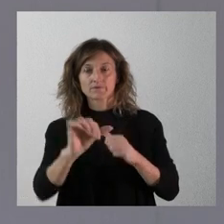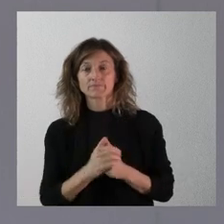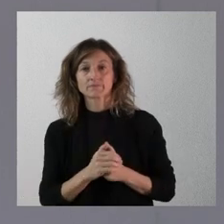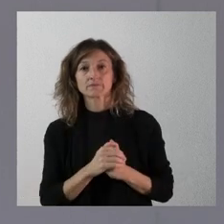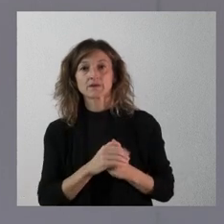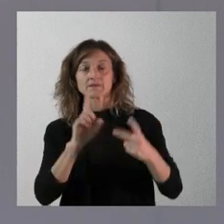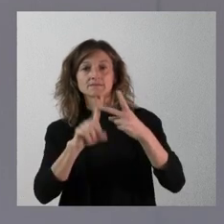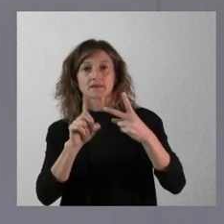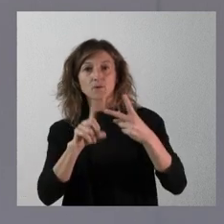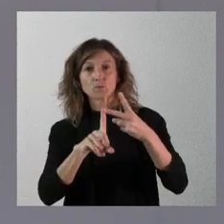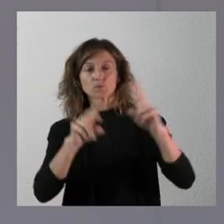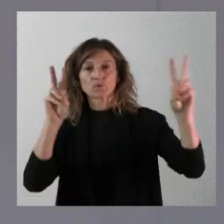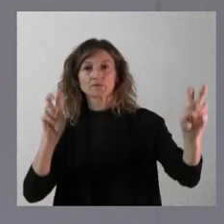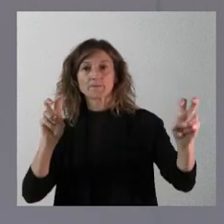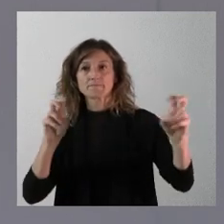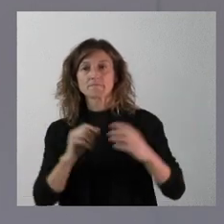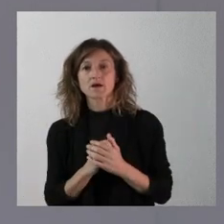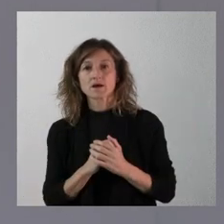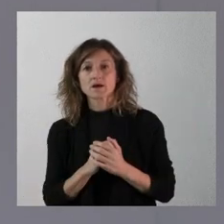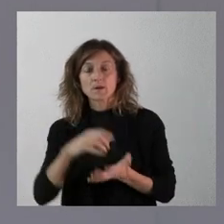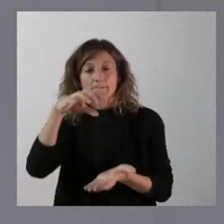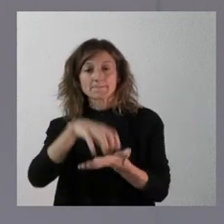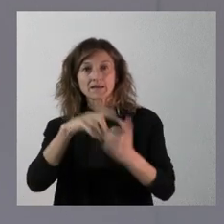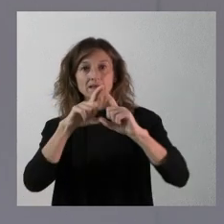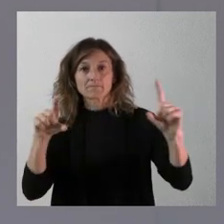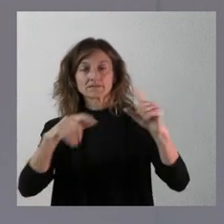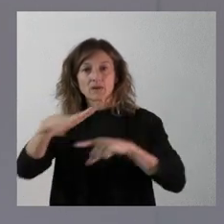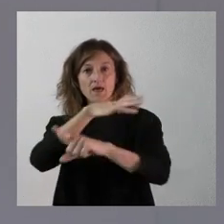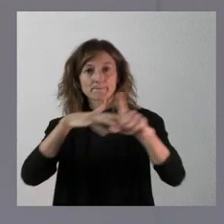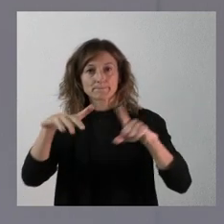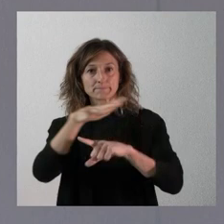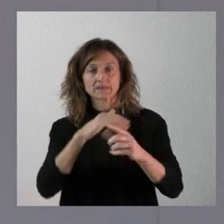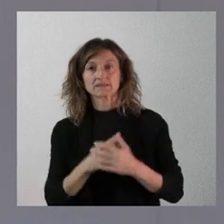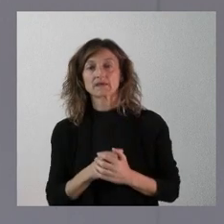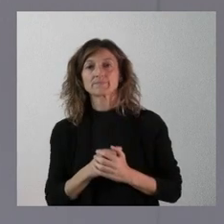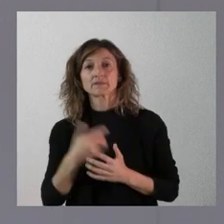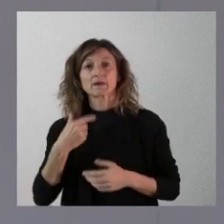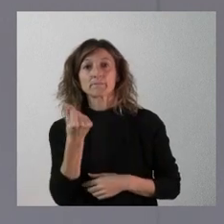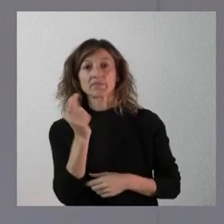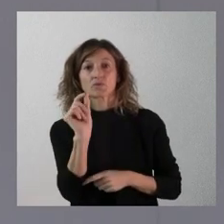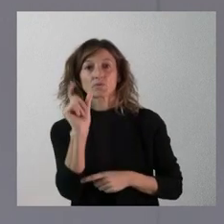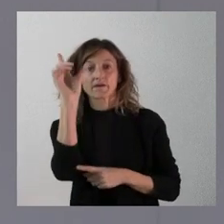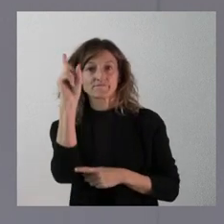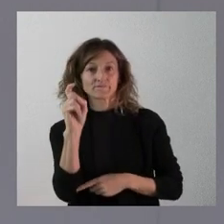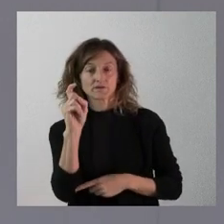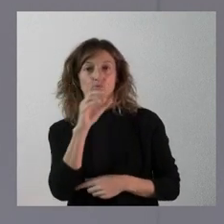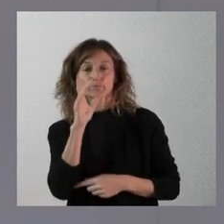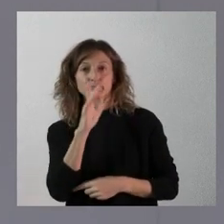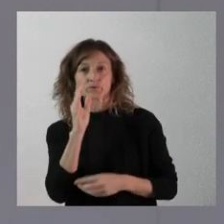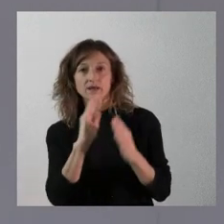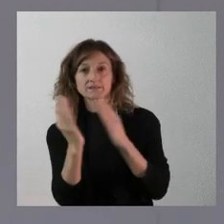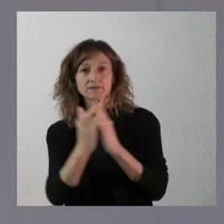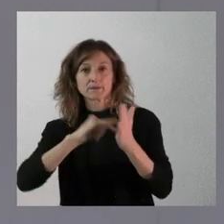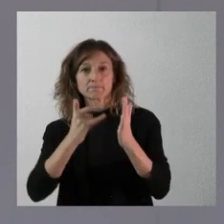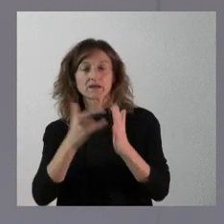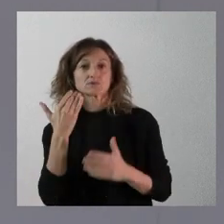está el tema del parque empresarial de medio ambiente como usted sabe fijamos ya el precio a través de ese